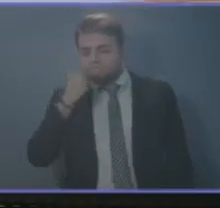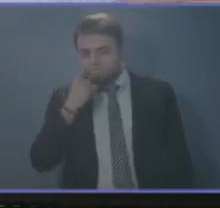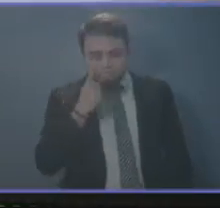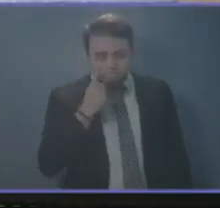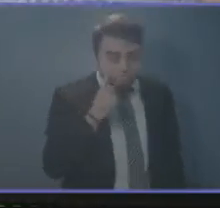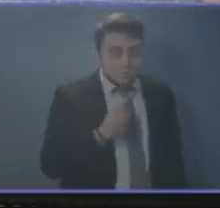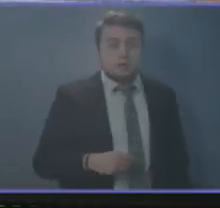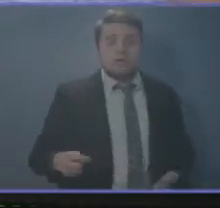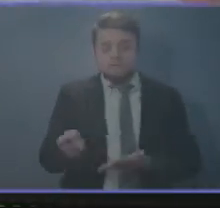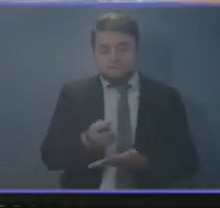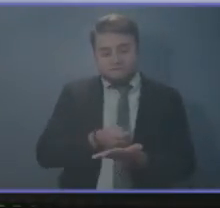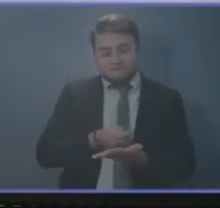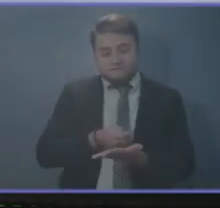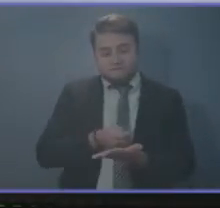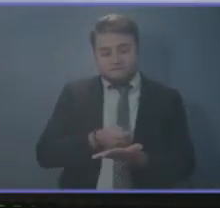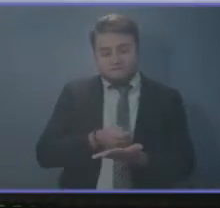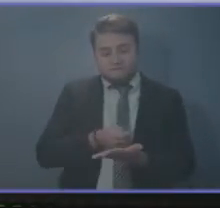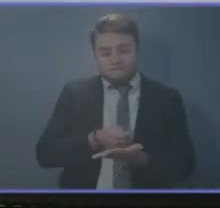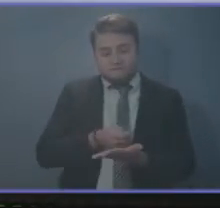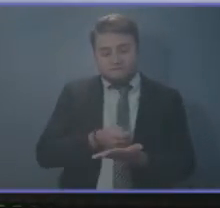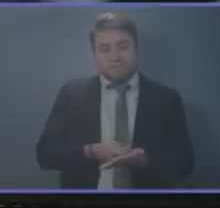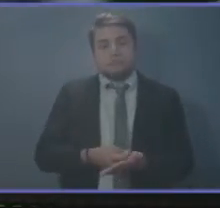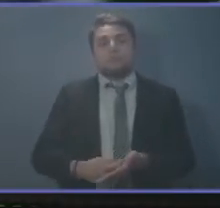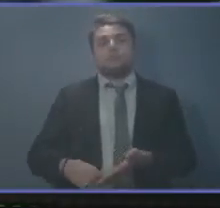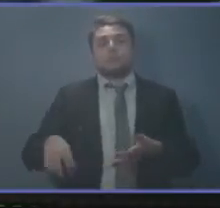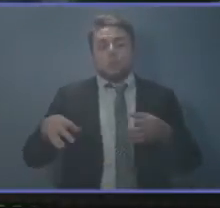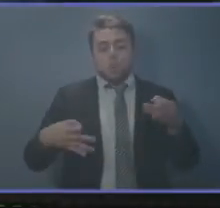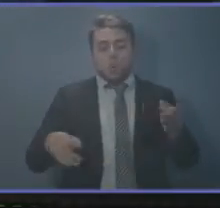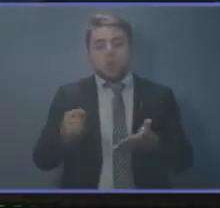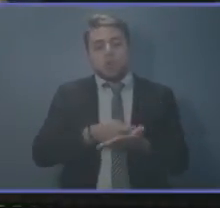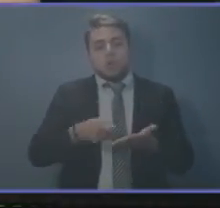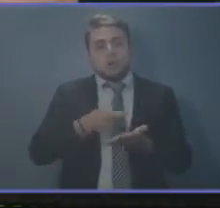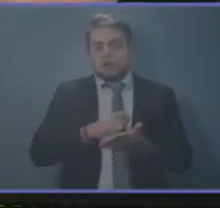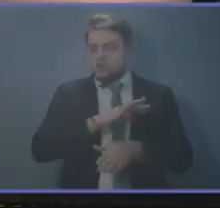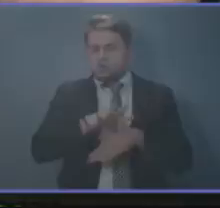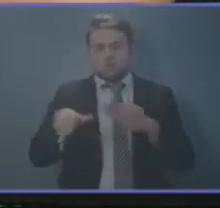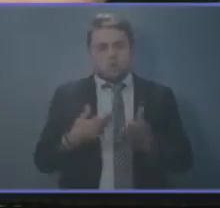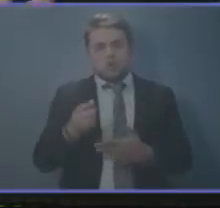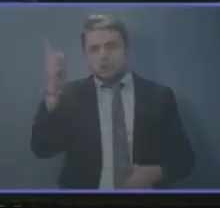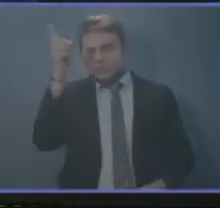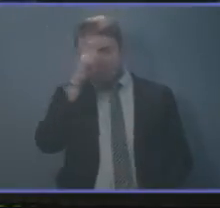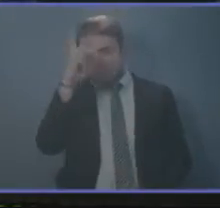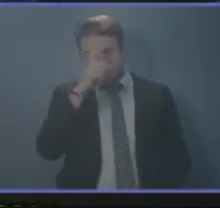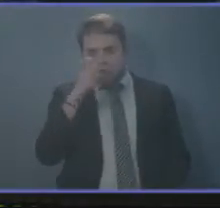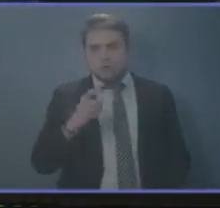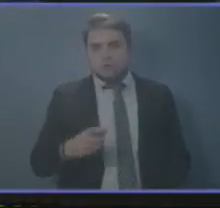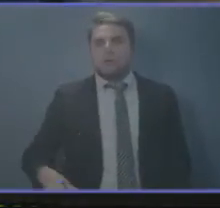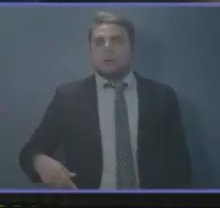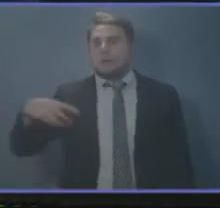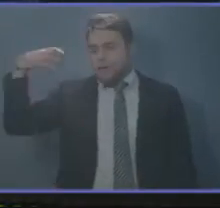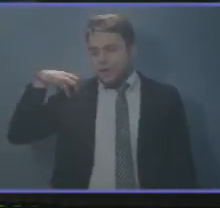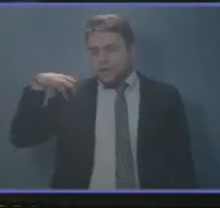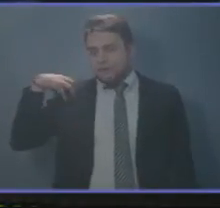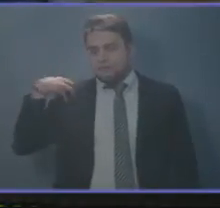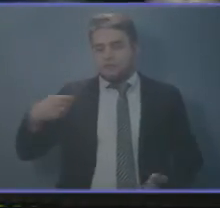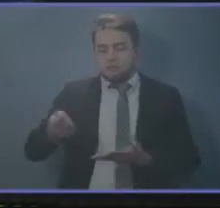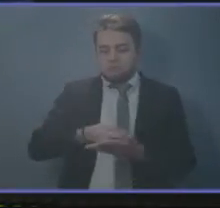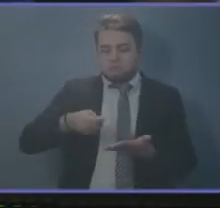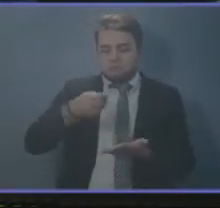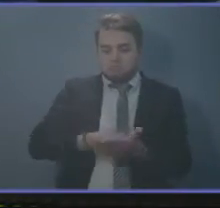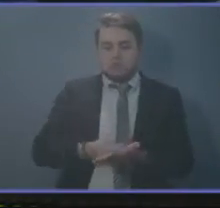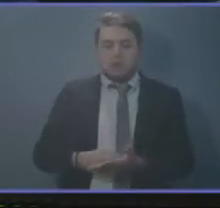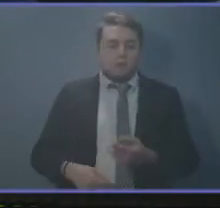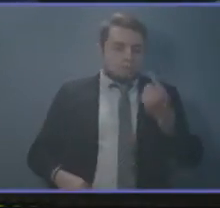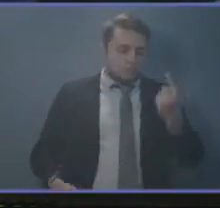los contratos específicos con cada uno de los trabajadores, contratos patrono y trabajador, para